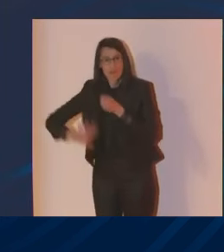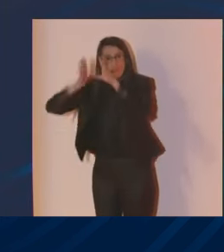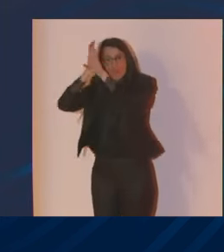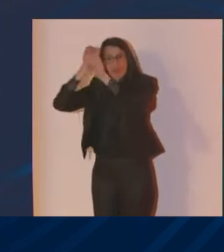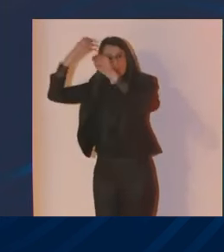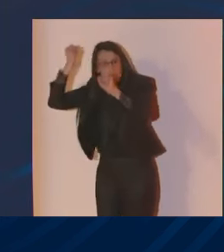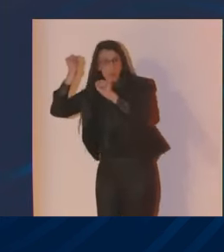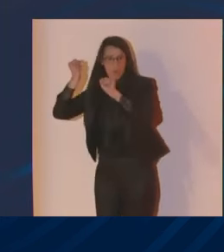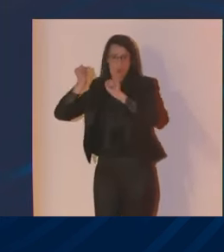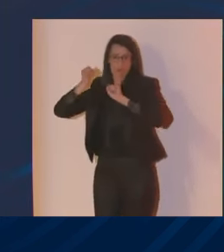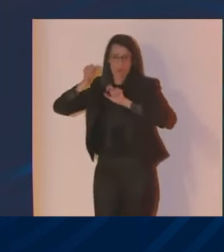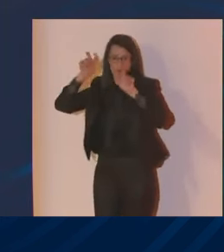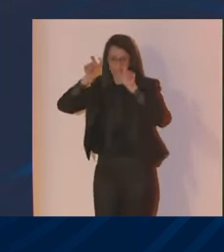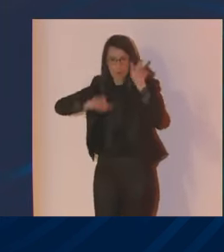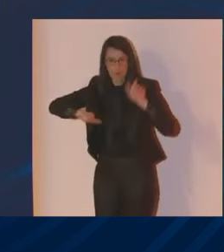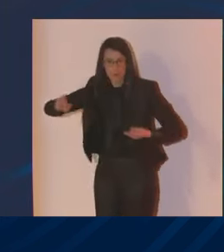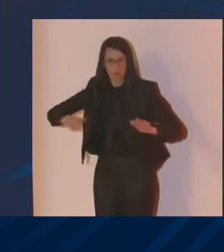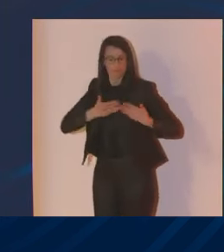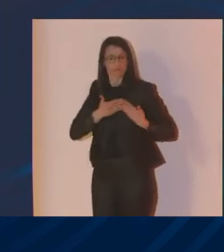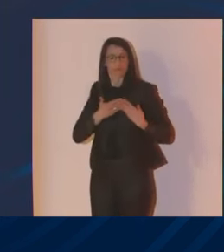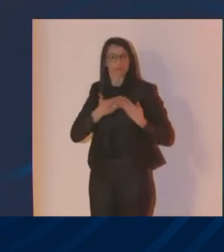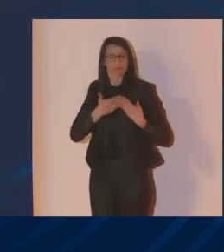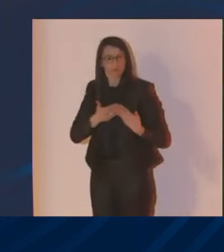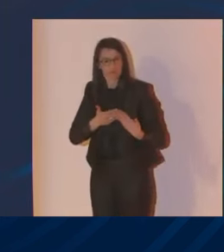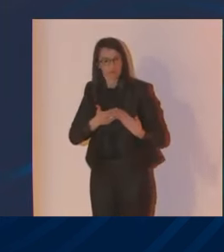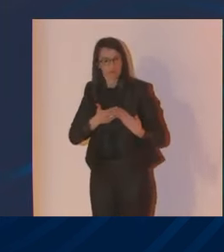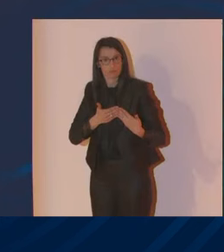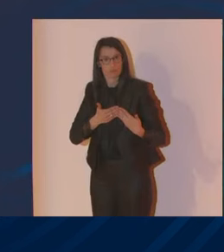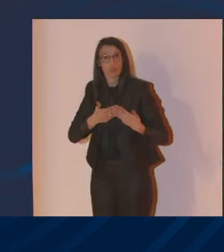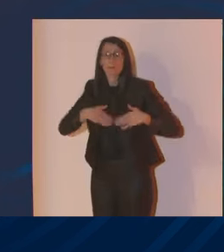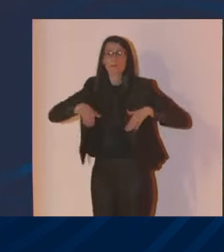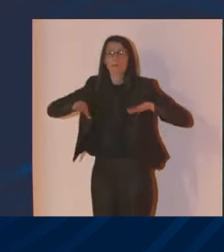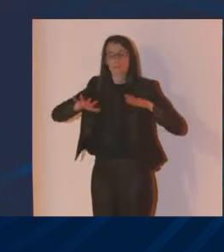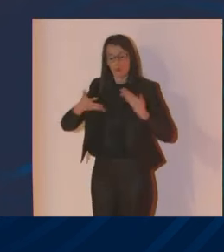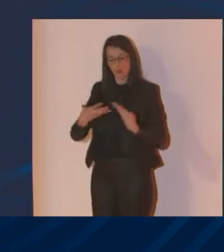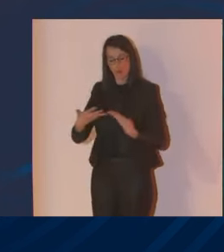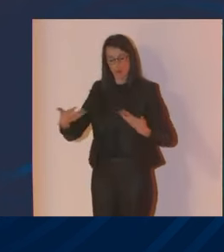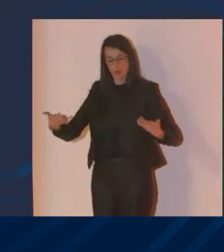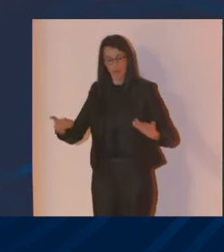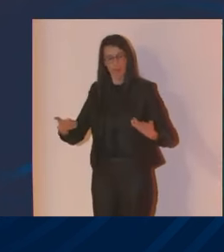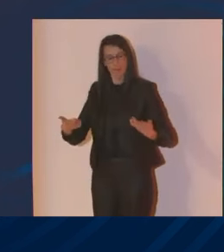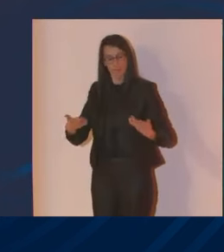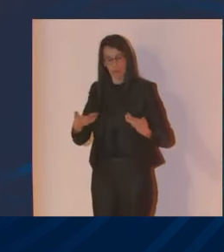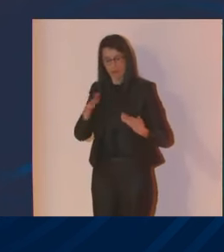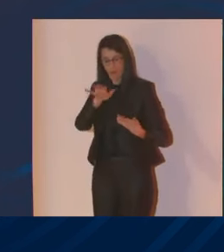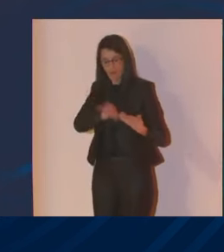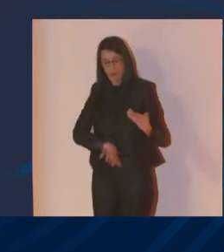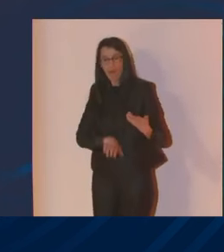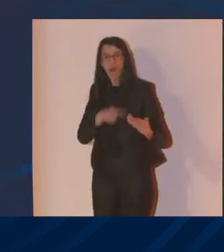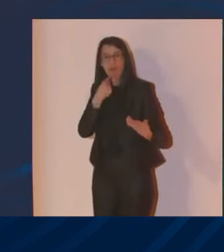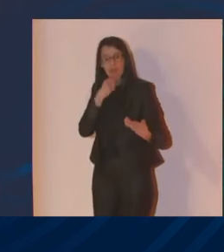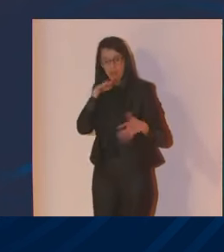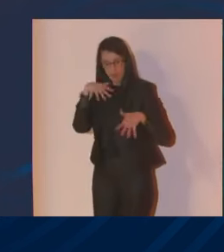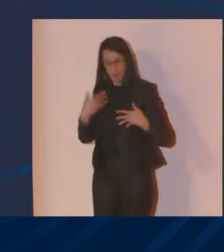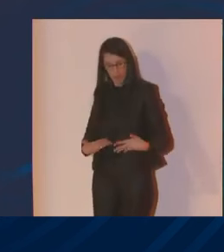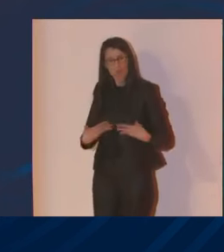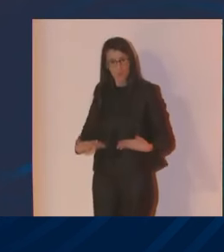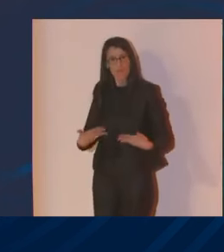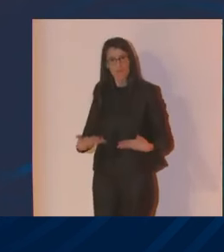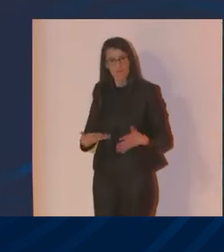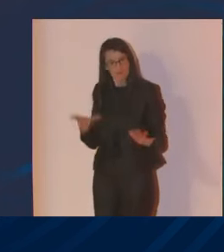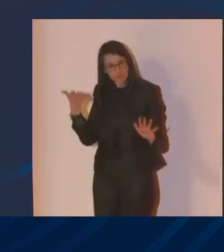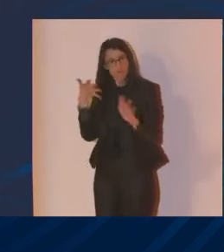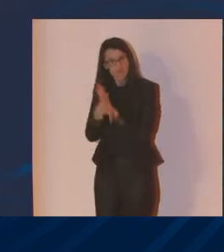diplomacia humanitaria, voluntariado. Pero este lema nos habla también del presente.